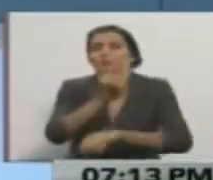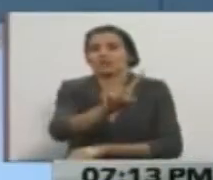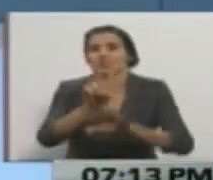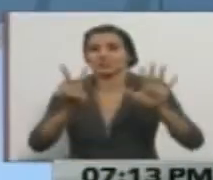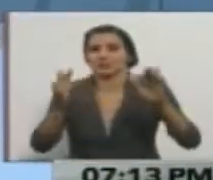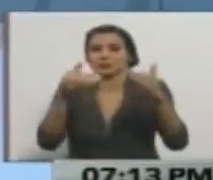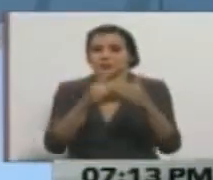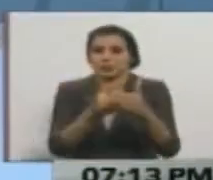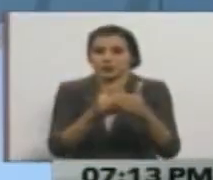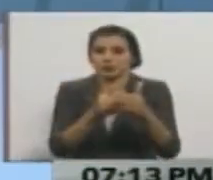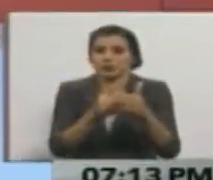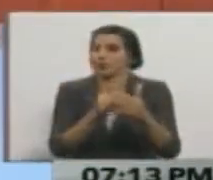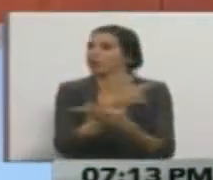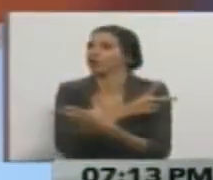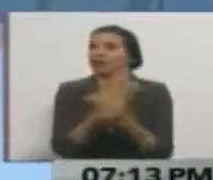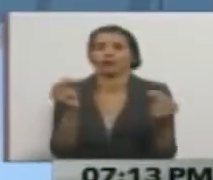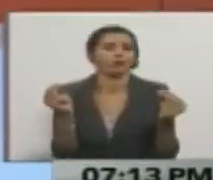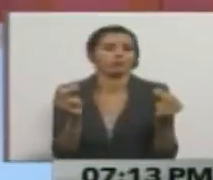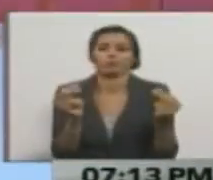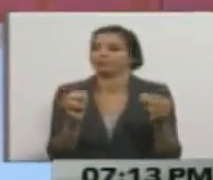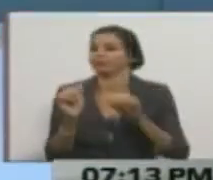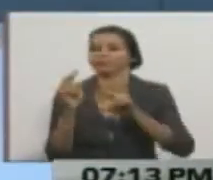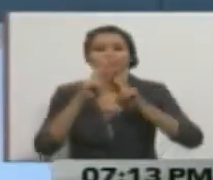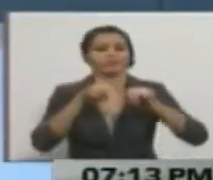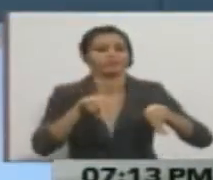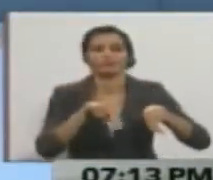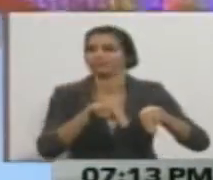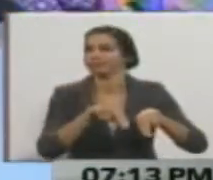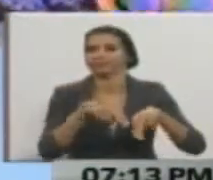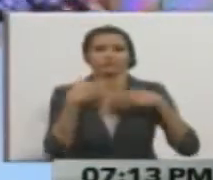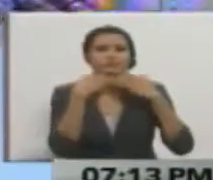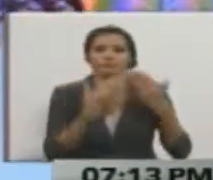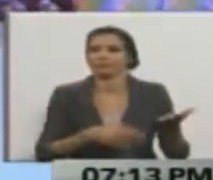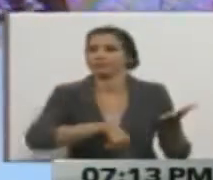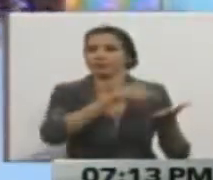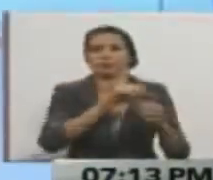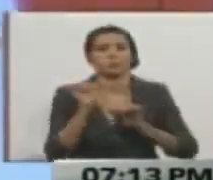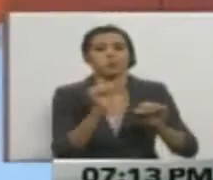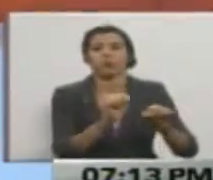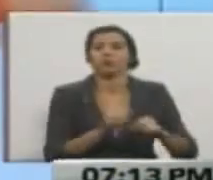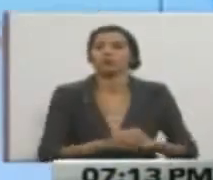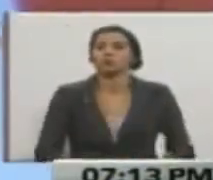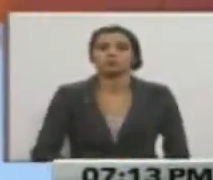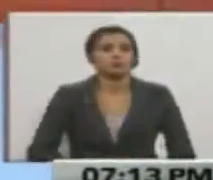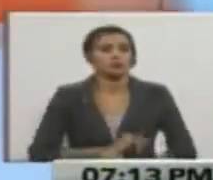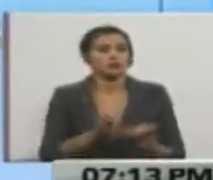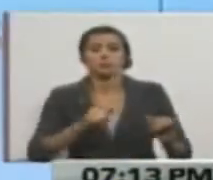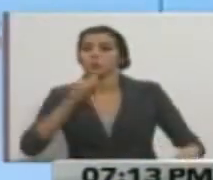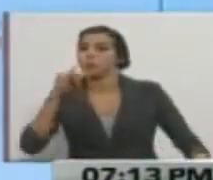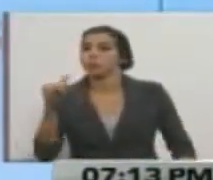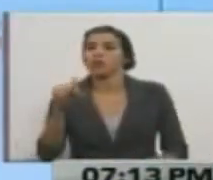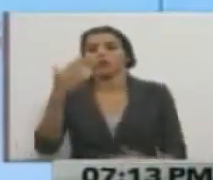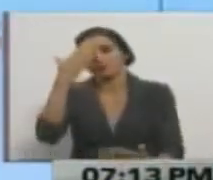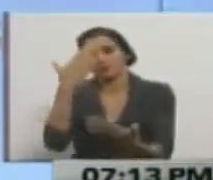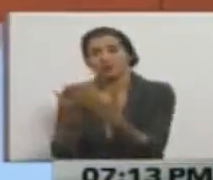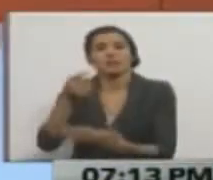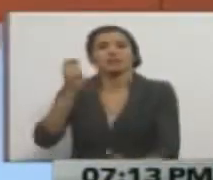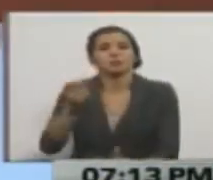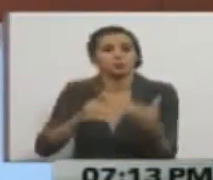600.727.000 no cumplieron. Fueron denunciadas ante instancias judiciales